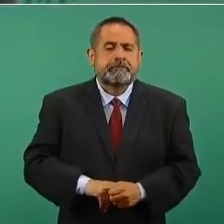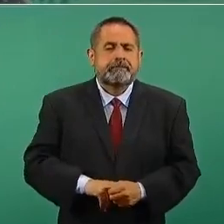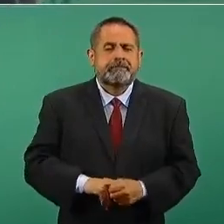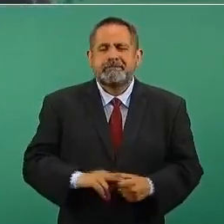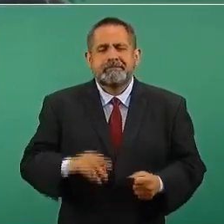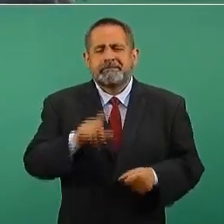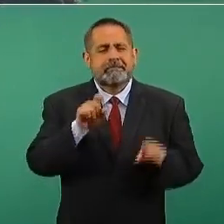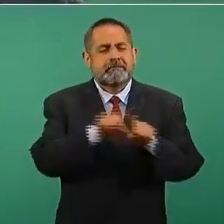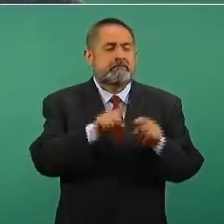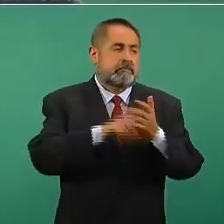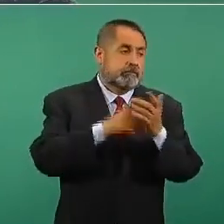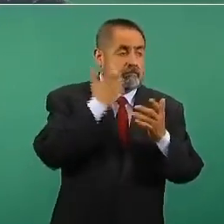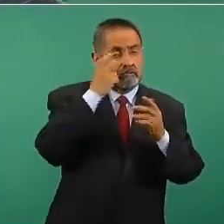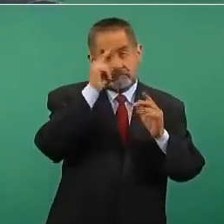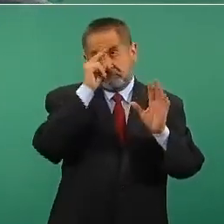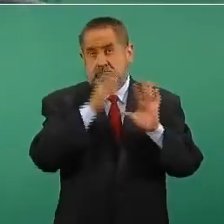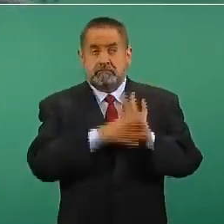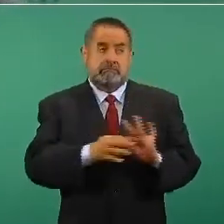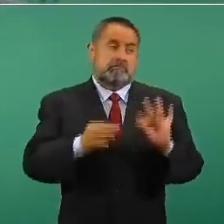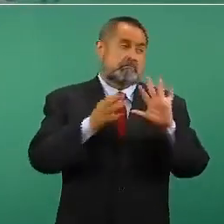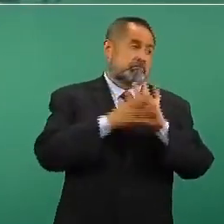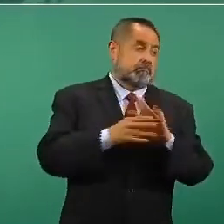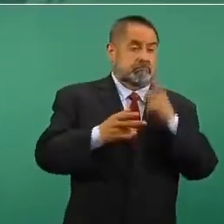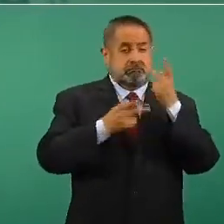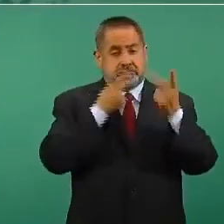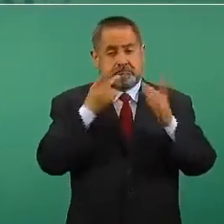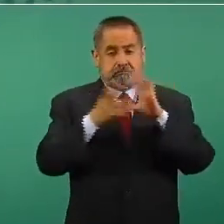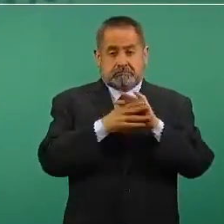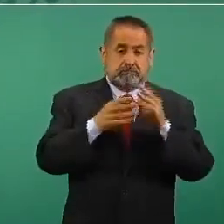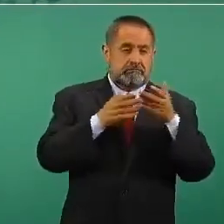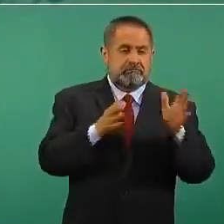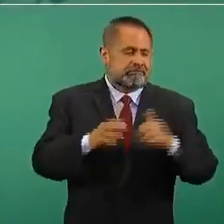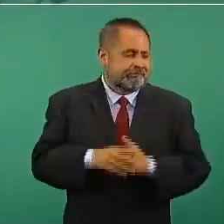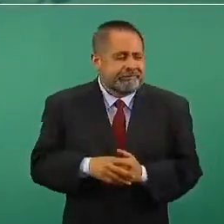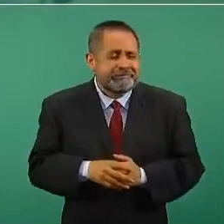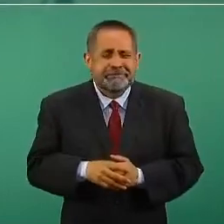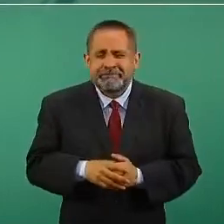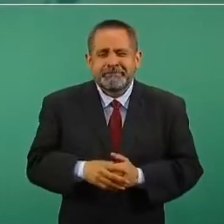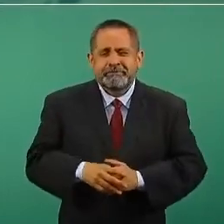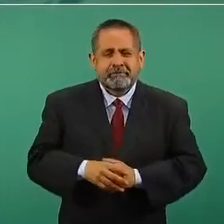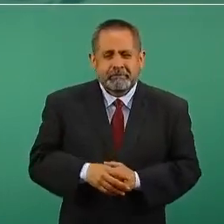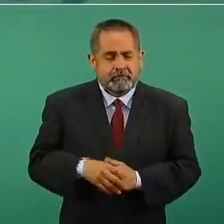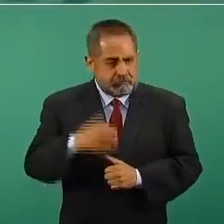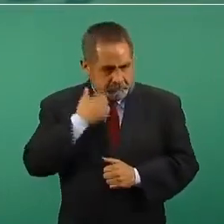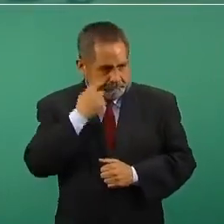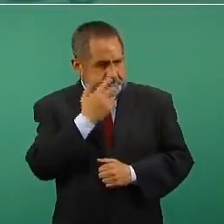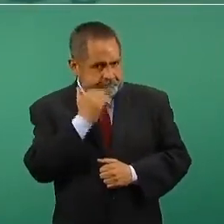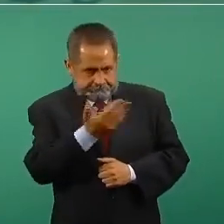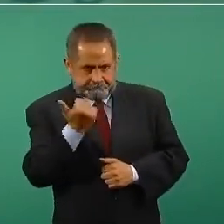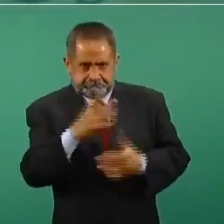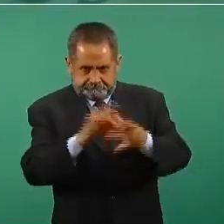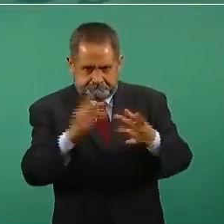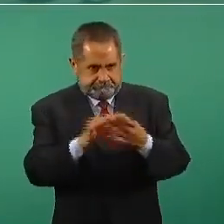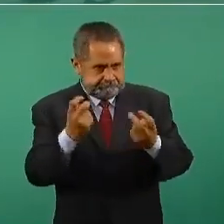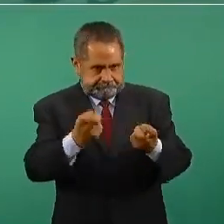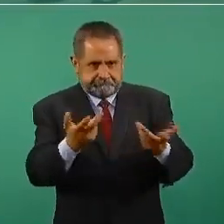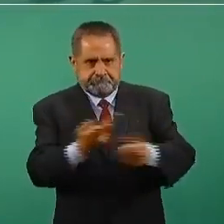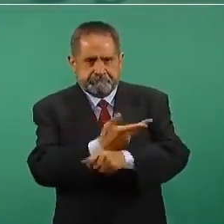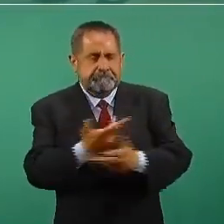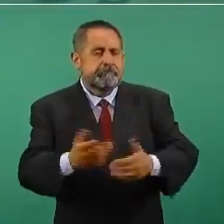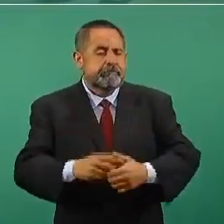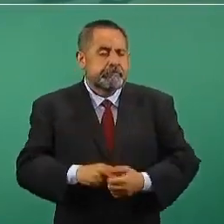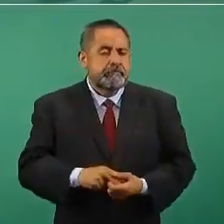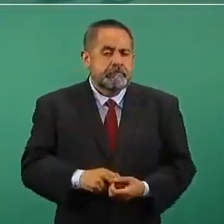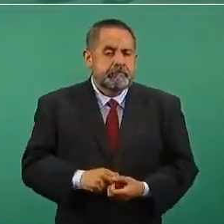es como los intelectuales y actores que carta abierta, ¿no? A ver, yo quisiera